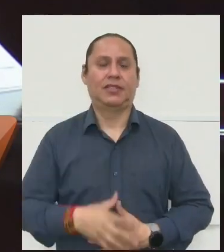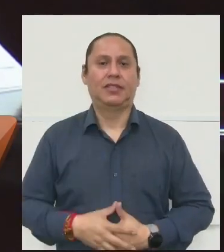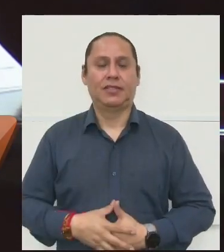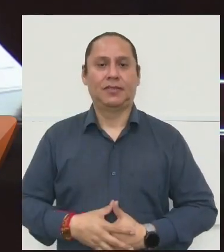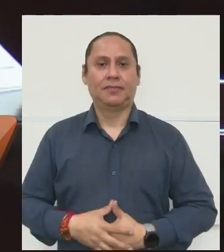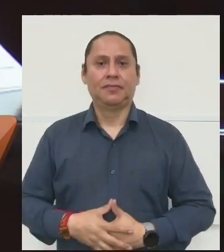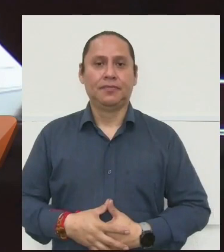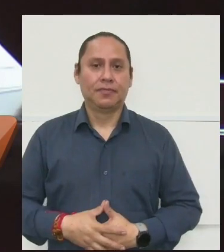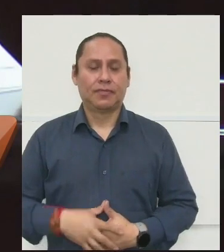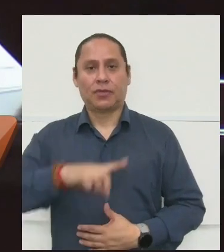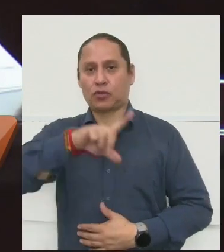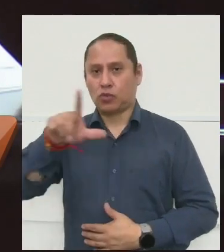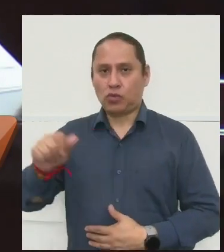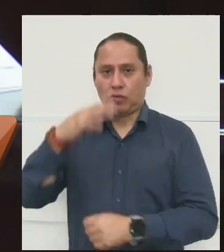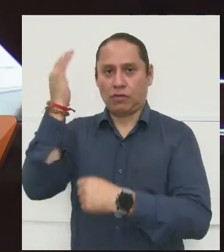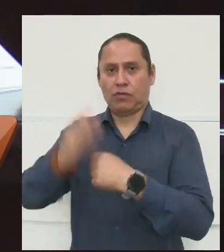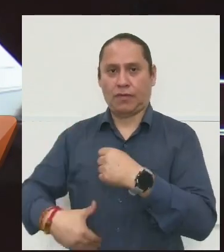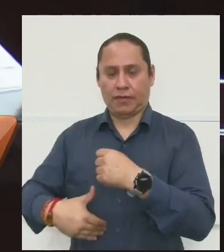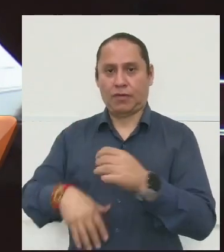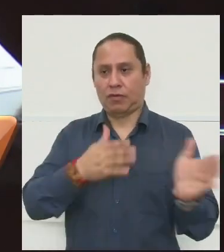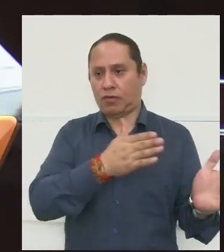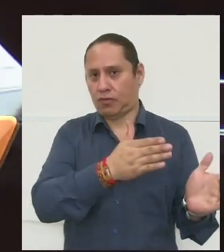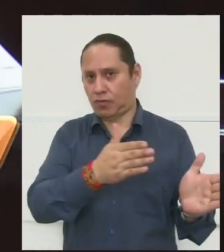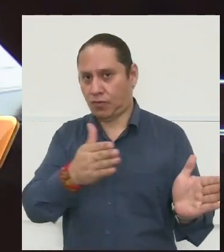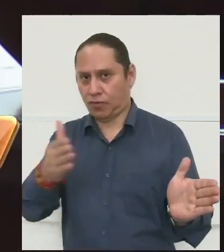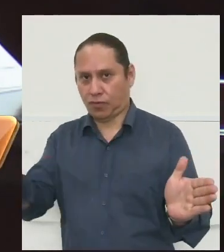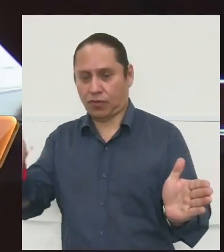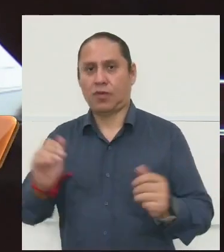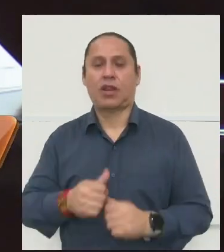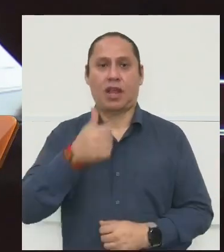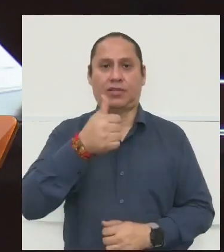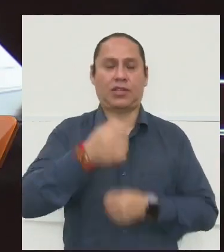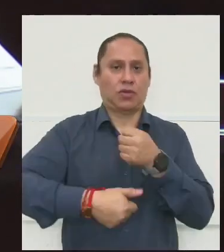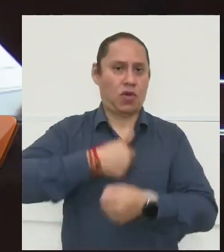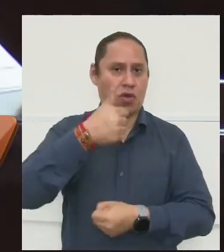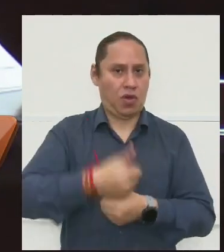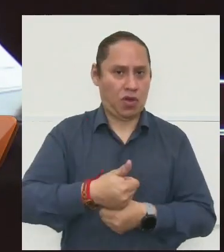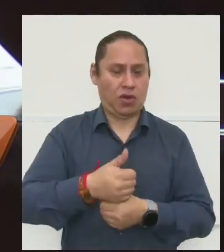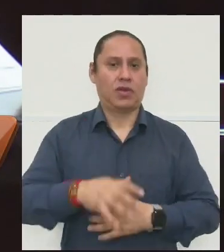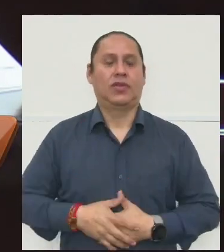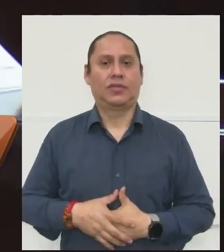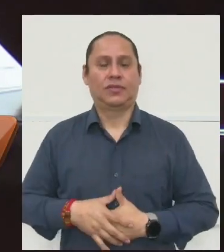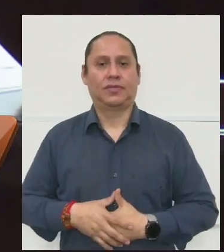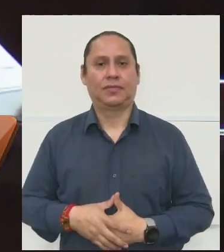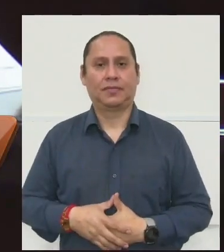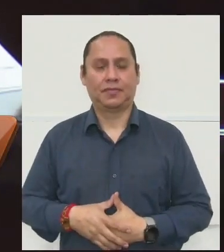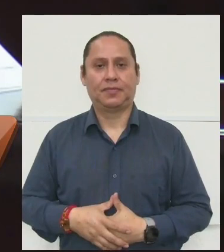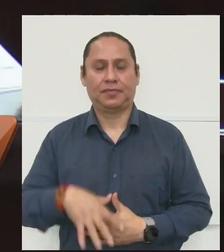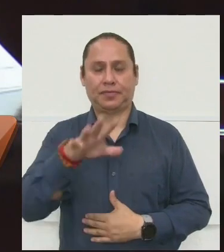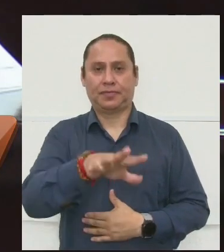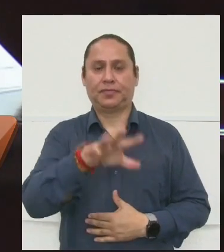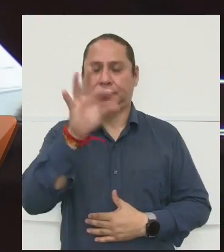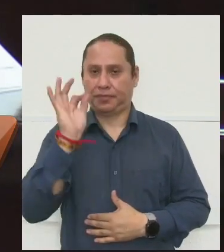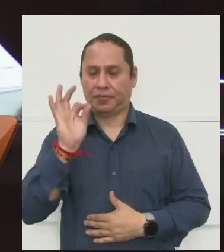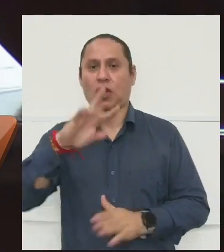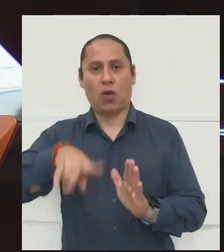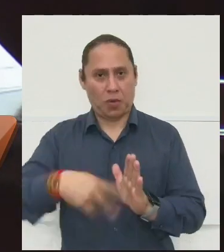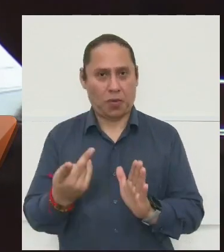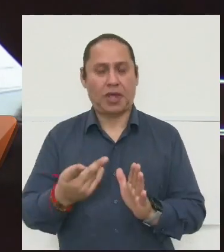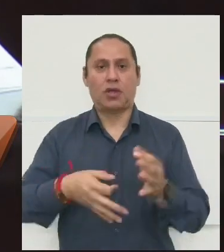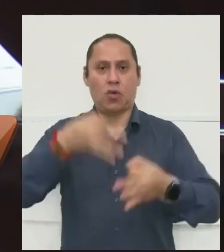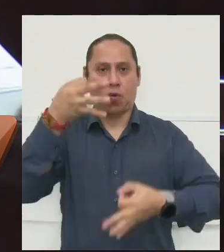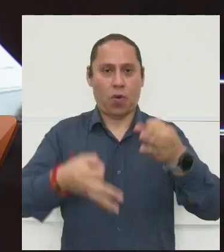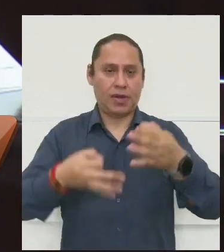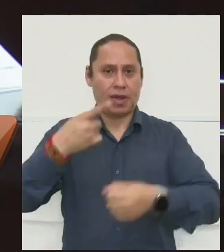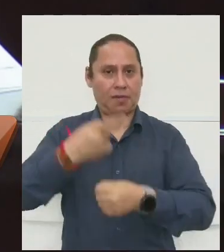1994 después de concluir el periodo con constitucional de 6 años por oposición nombrado nuevamente juez